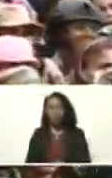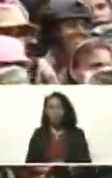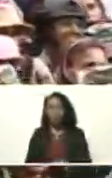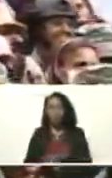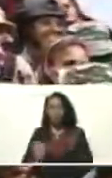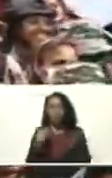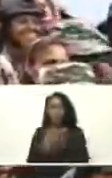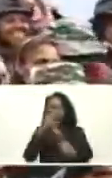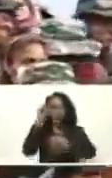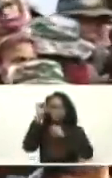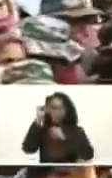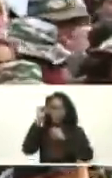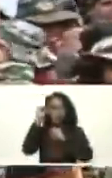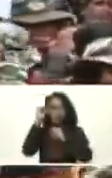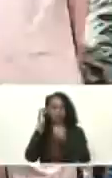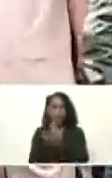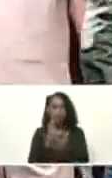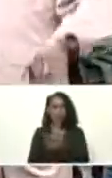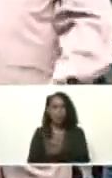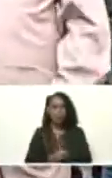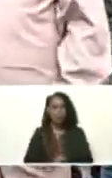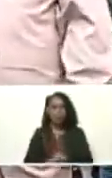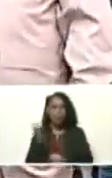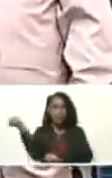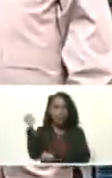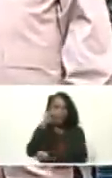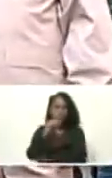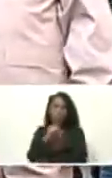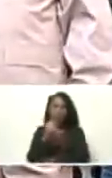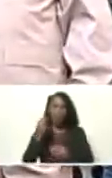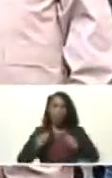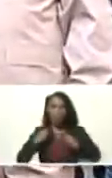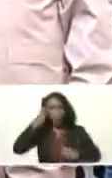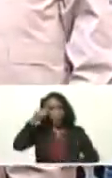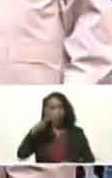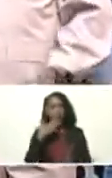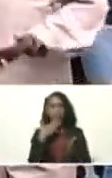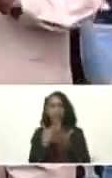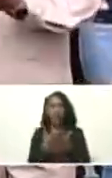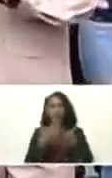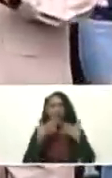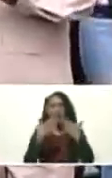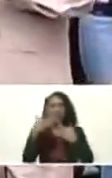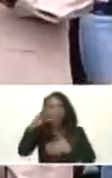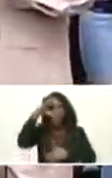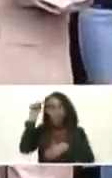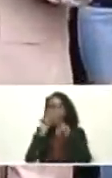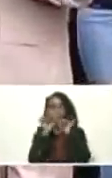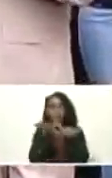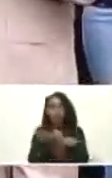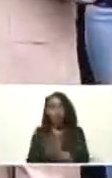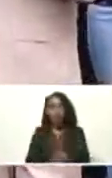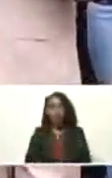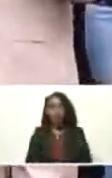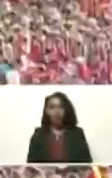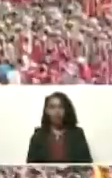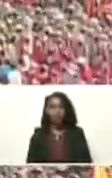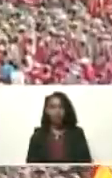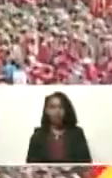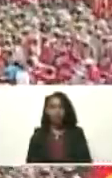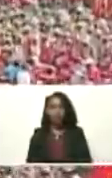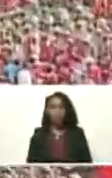Hasta la victoria siempre. Venceremos. Que viva el pueblo. Muchas gracias. Que Dios los bendiga.